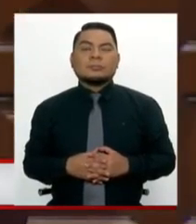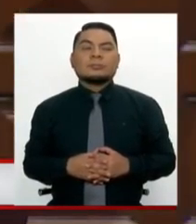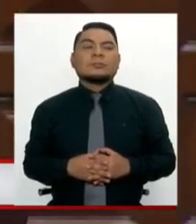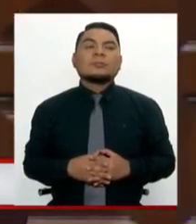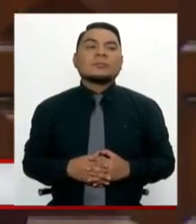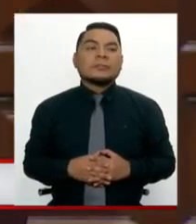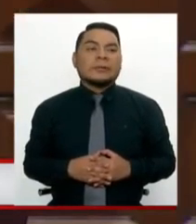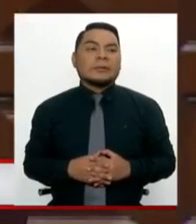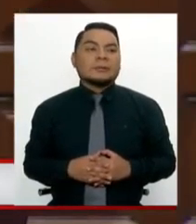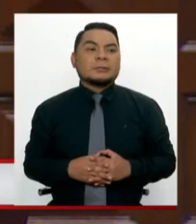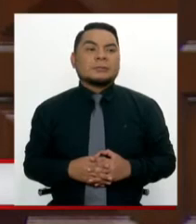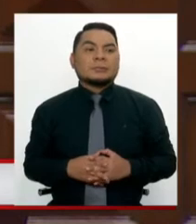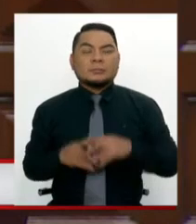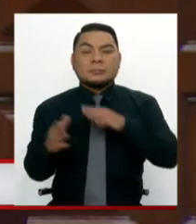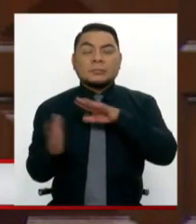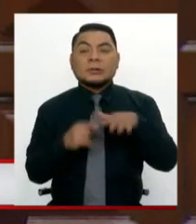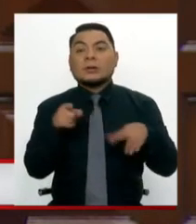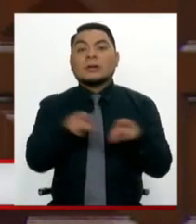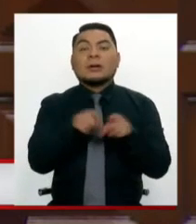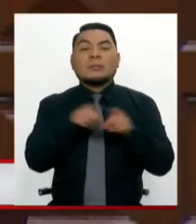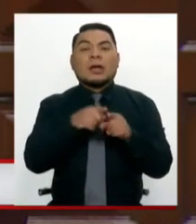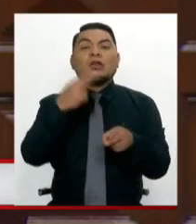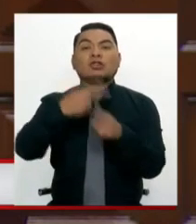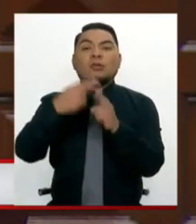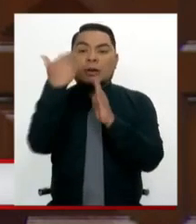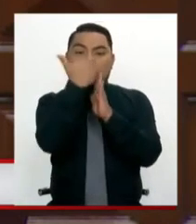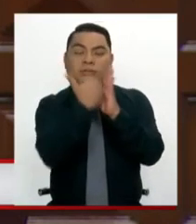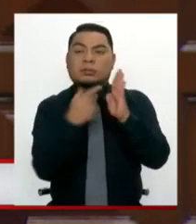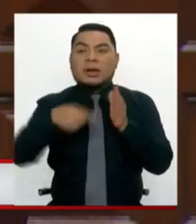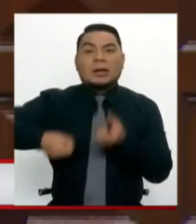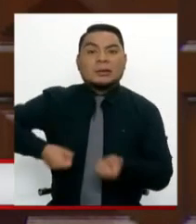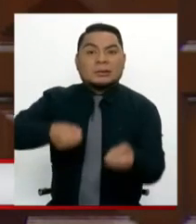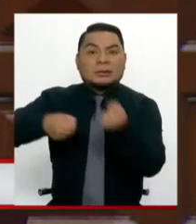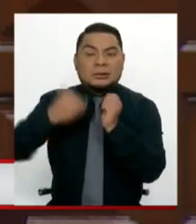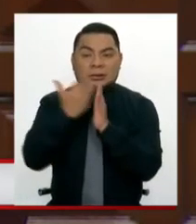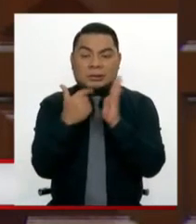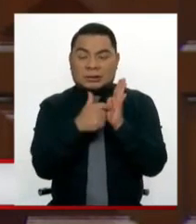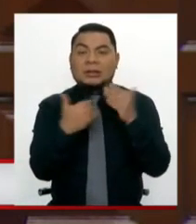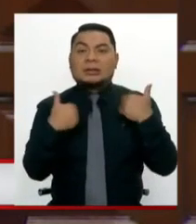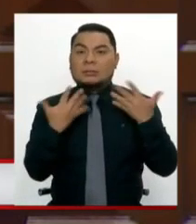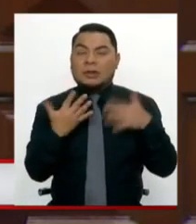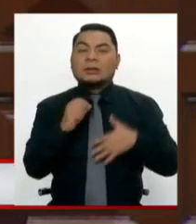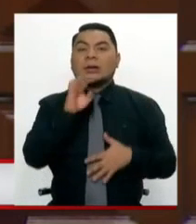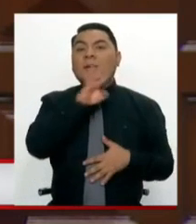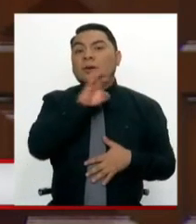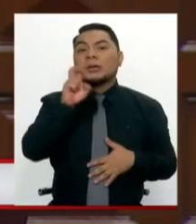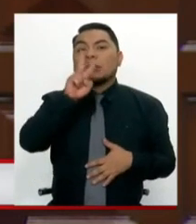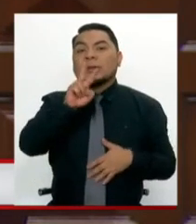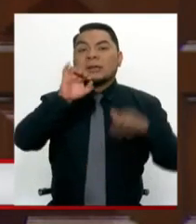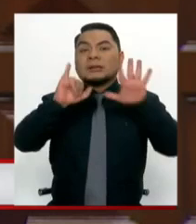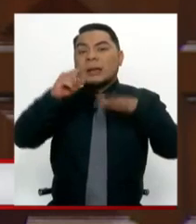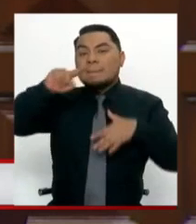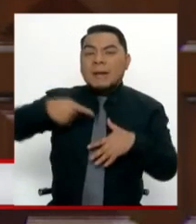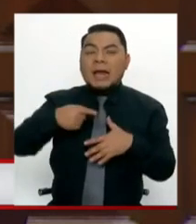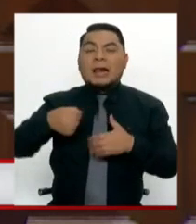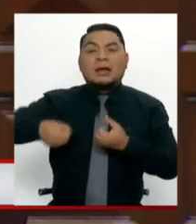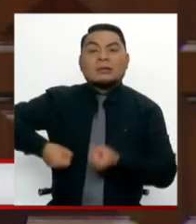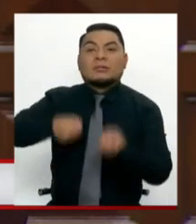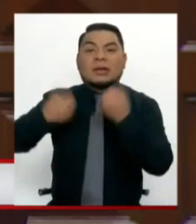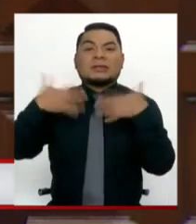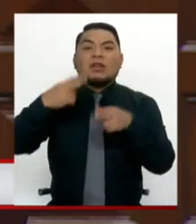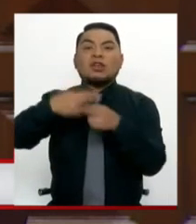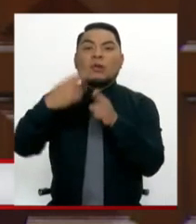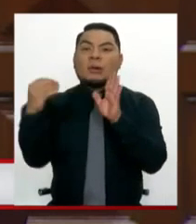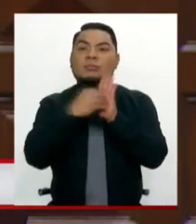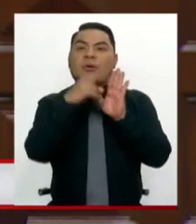El padrón de productores agrarios tiene a la fecha más de 426 mil productores